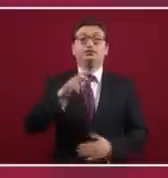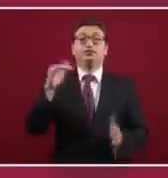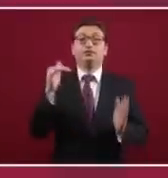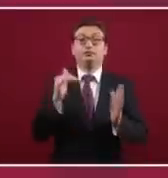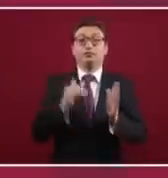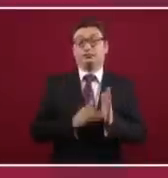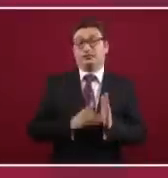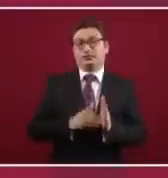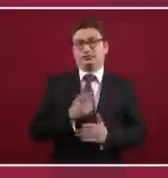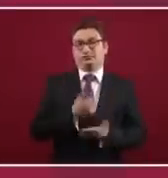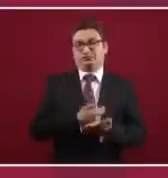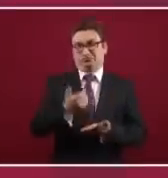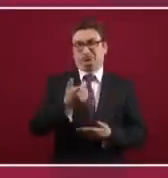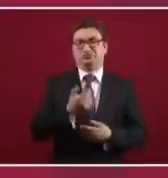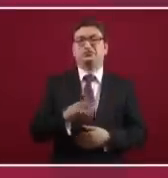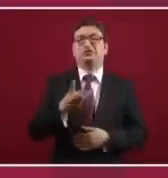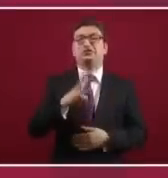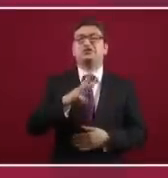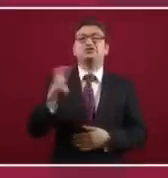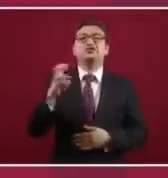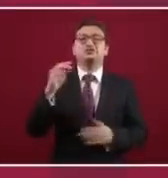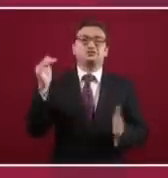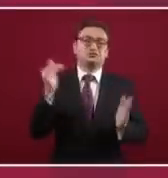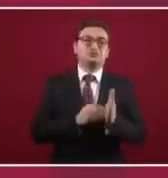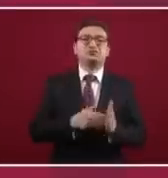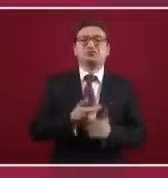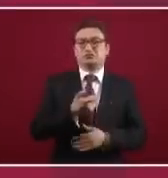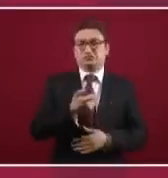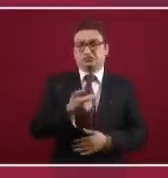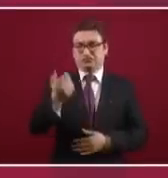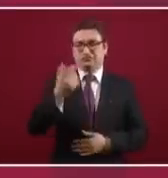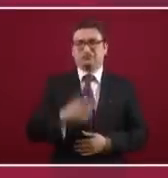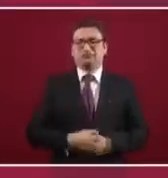200,000 pesos, 300,000 pesos,